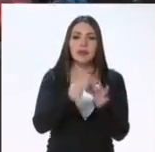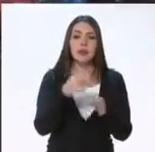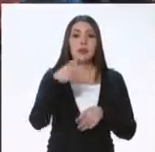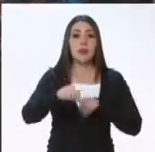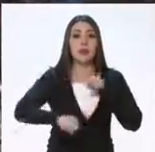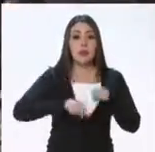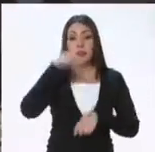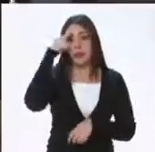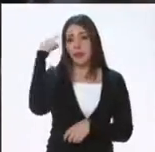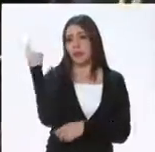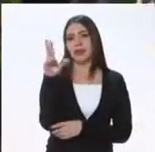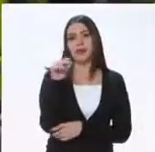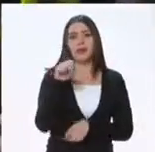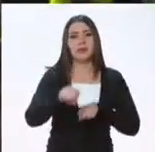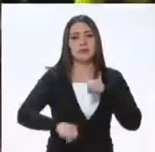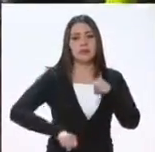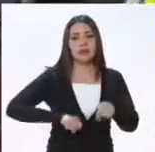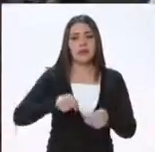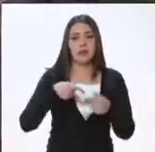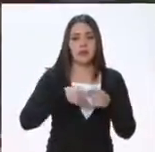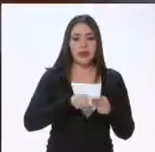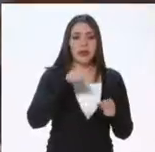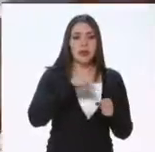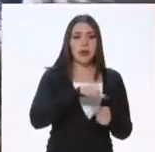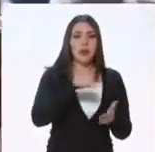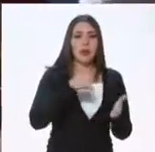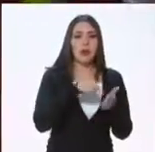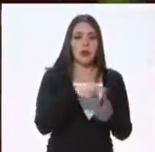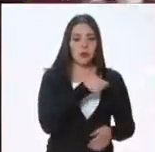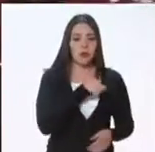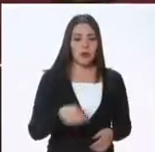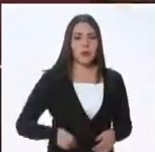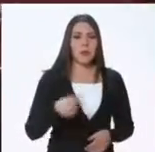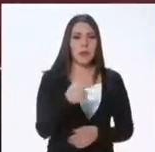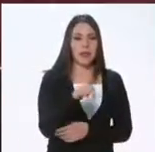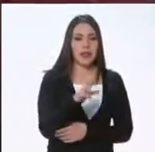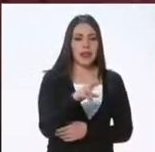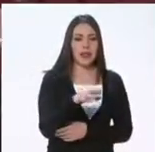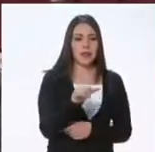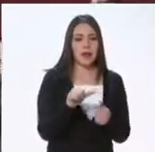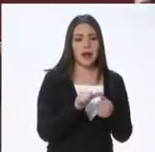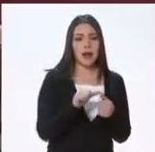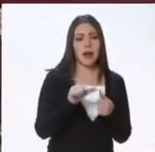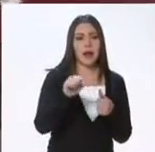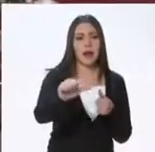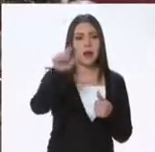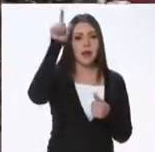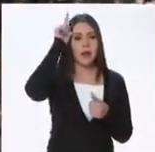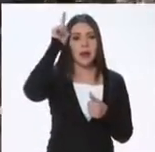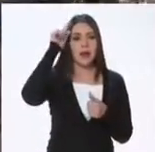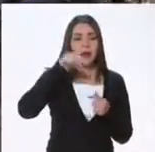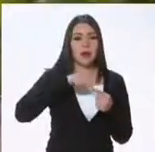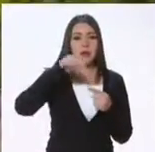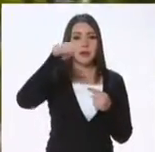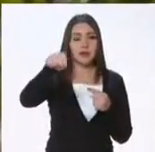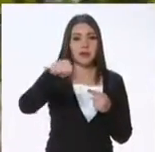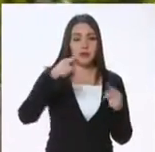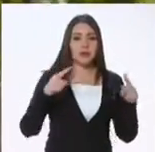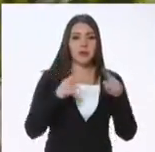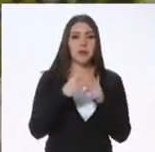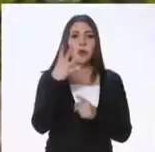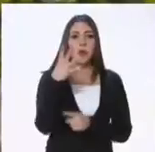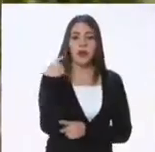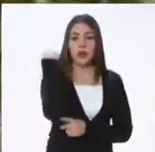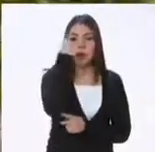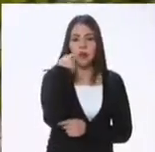nada fácil. Saliendo del municipio de Lerma, le toman 4 horas llegar a la Basílica de Guadalupe. El trayecto lo disfruta por los